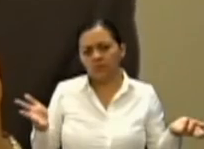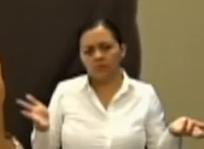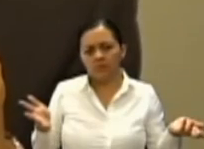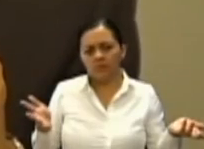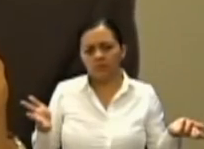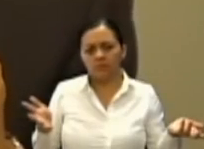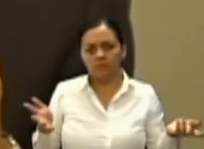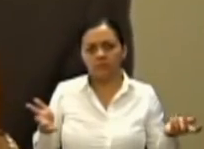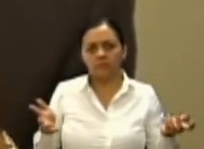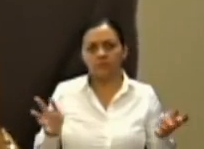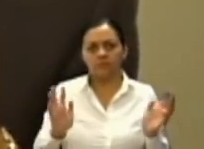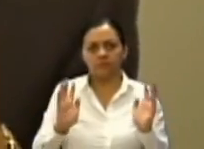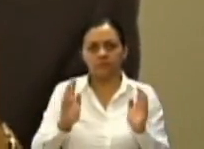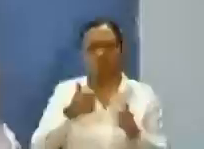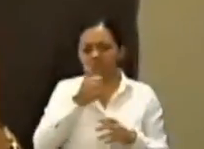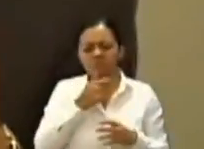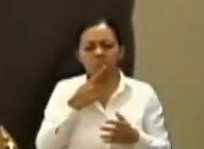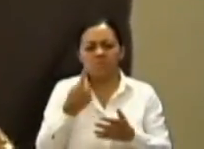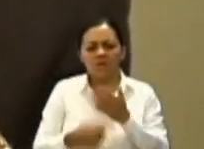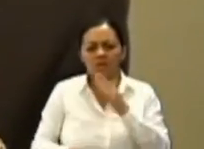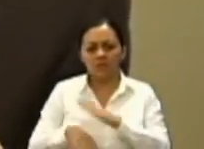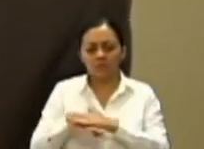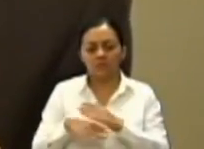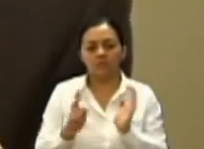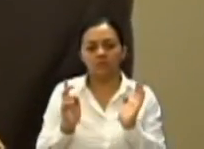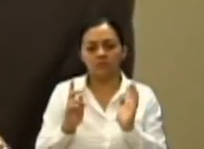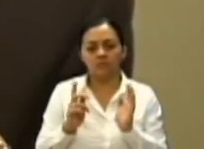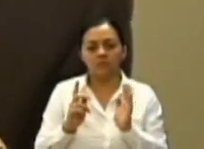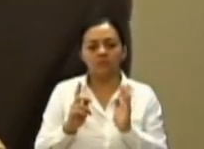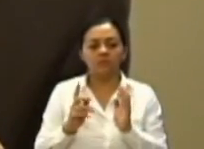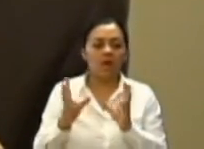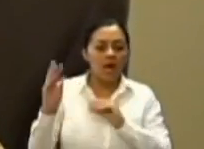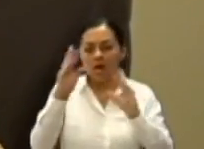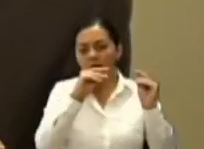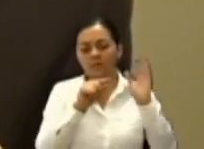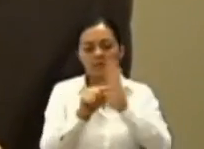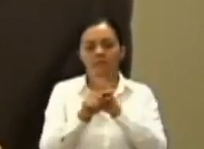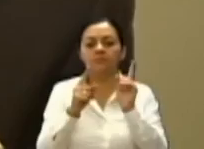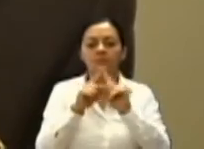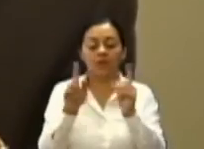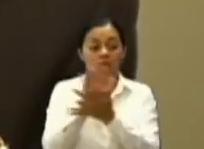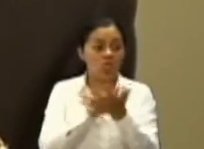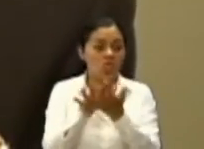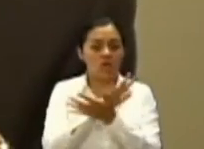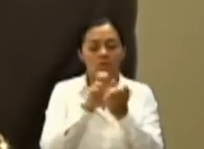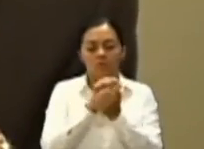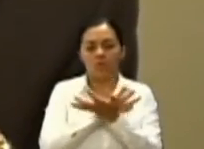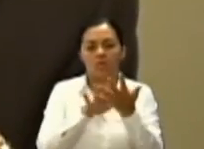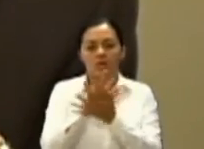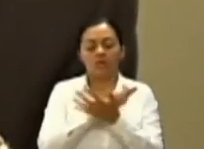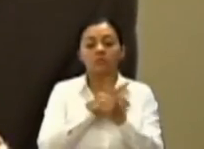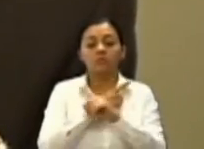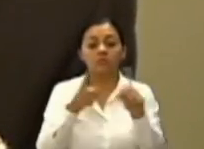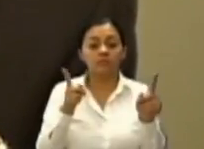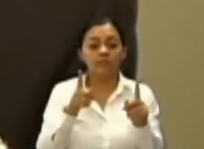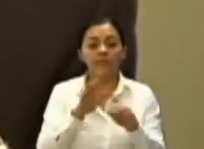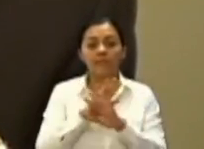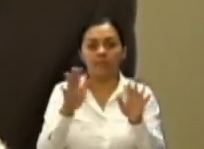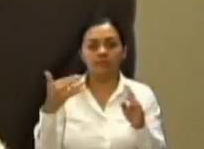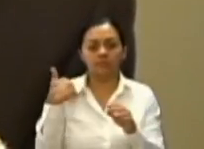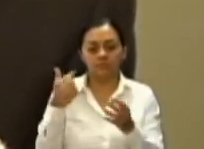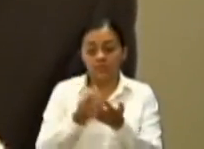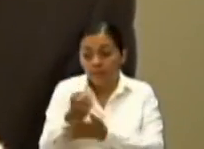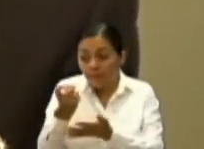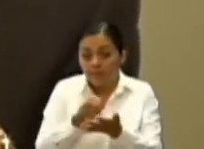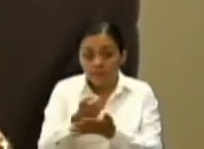externa en el sector privado tonterías pero con eso genera una gran incertidumbre y ya tienen el marco el framing